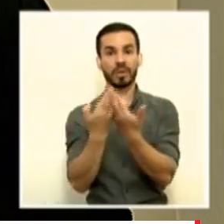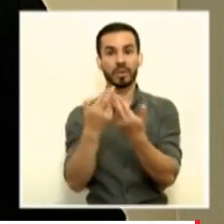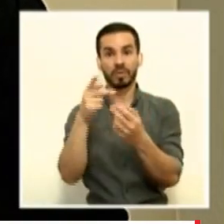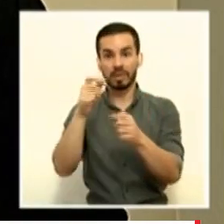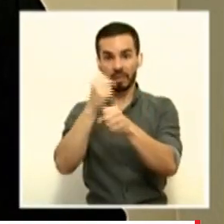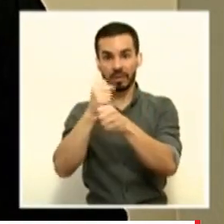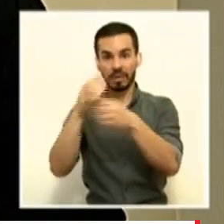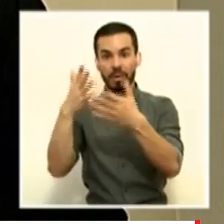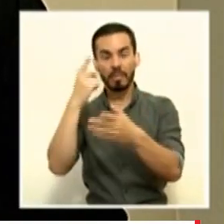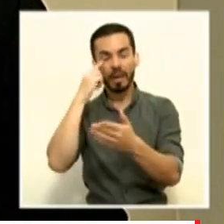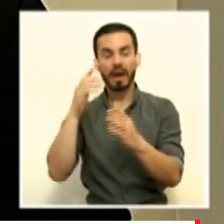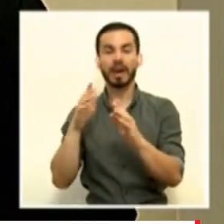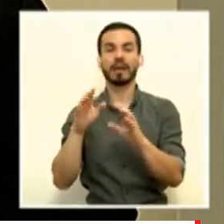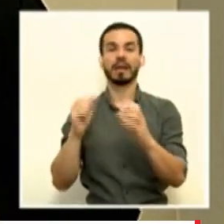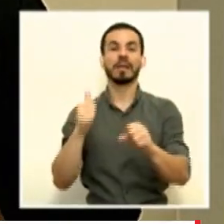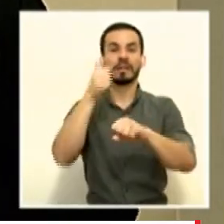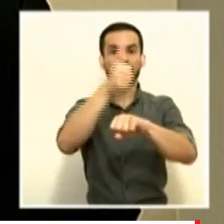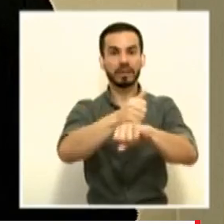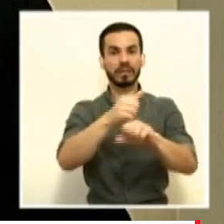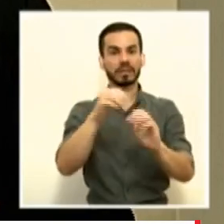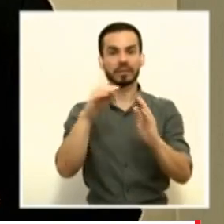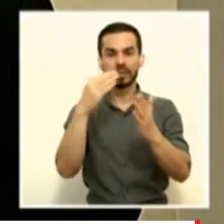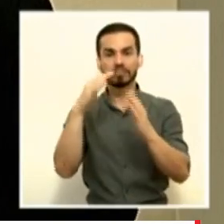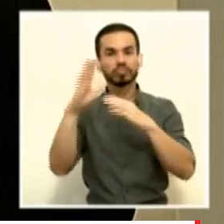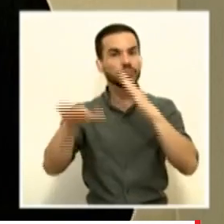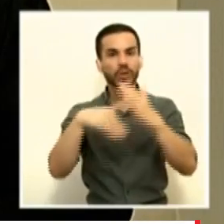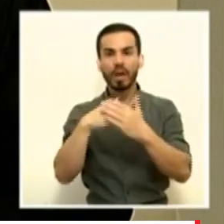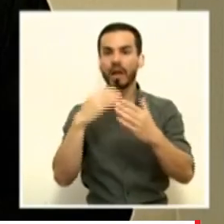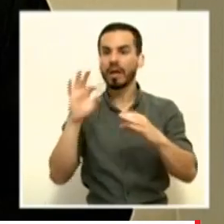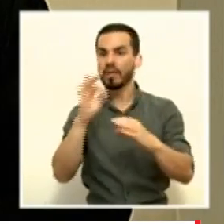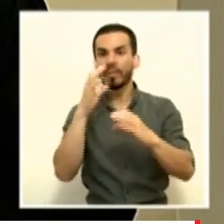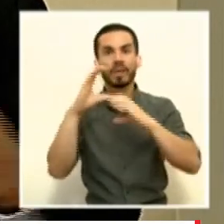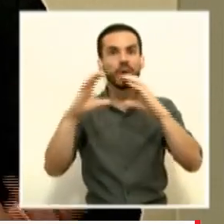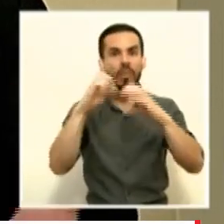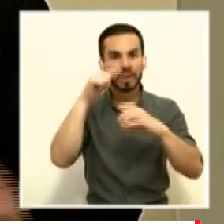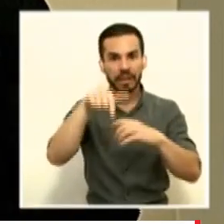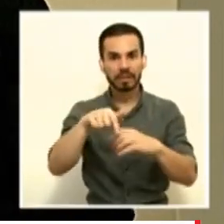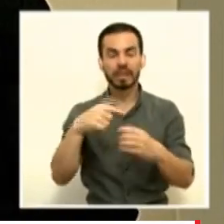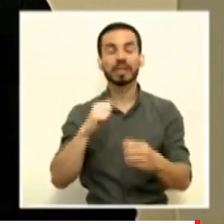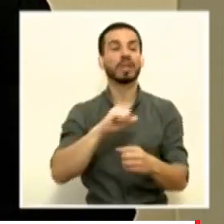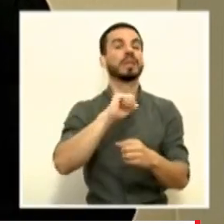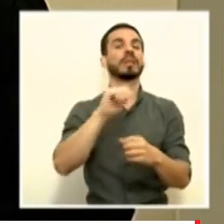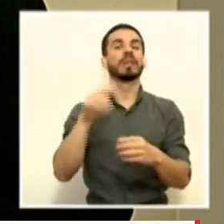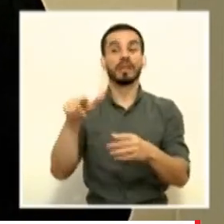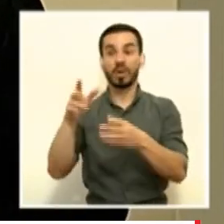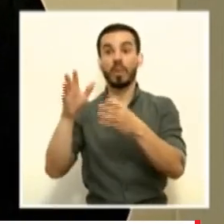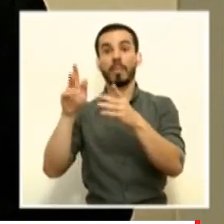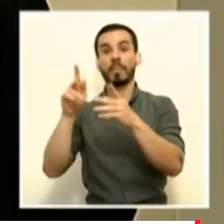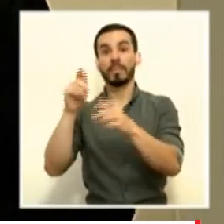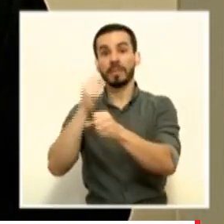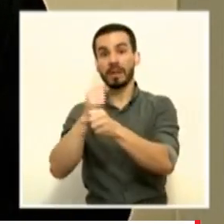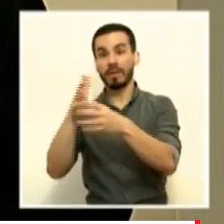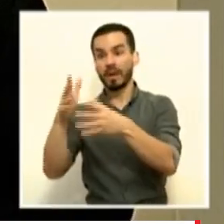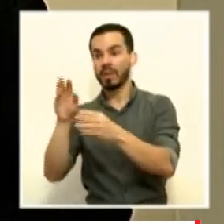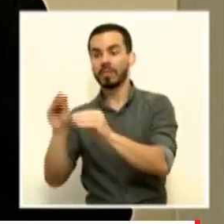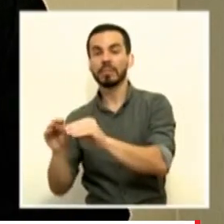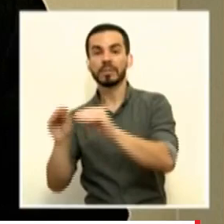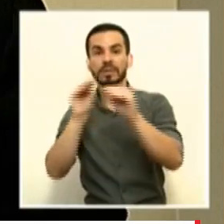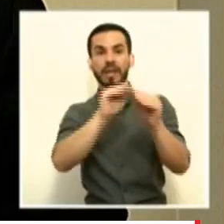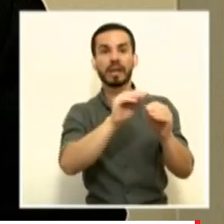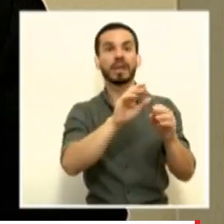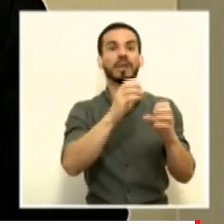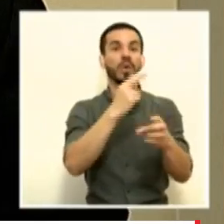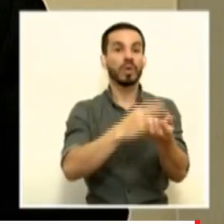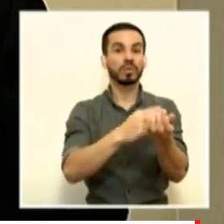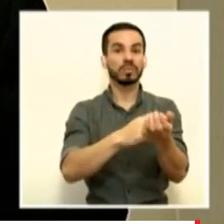establecer todas las líneas de comunicación respecto a esto, y posteriormente con personal del SEACO vamos a ir un momentito al Hospital del Trauma